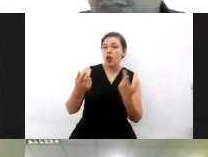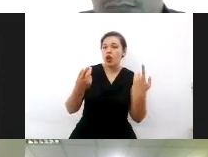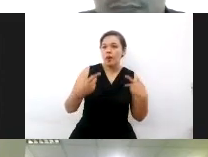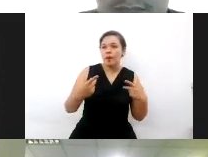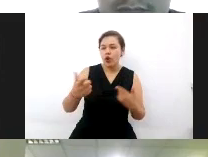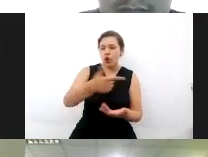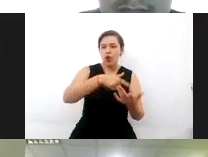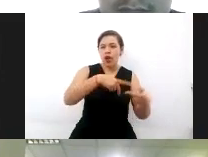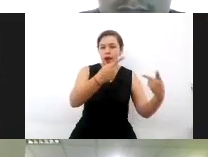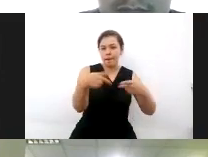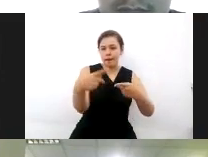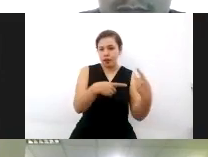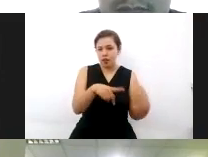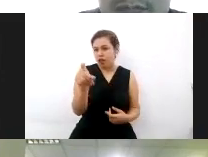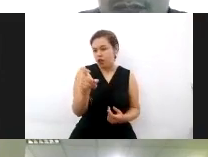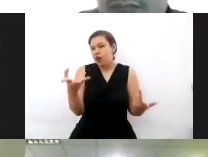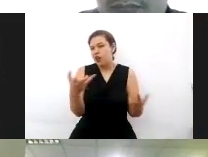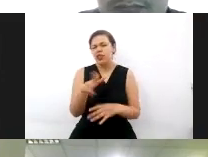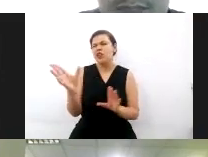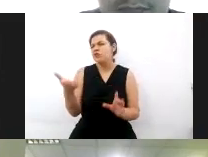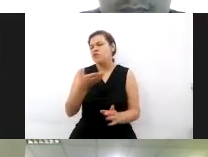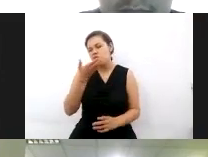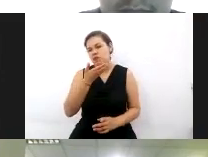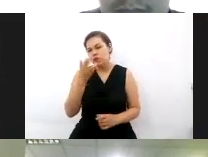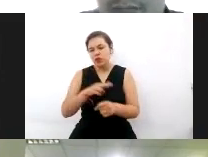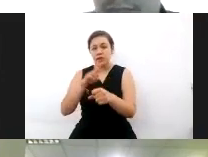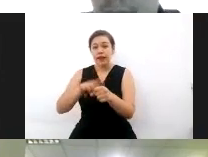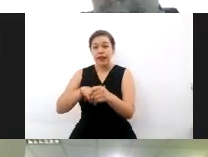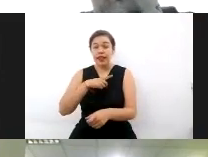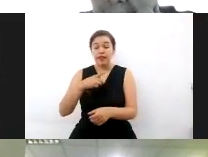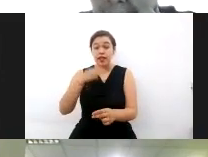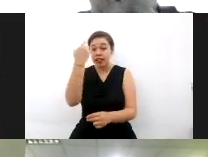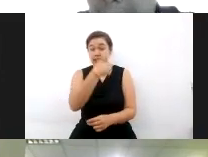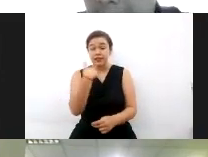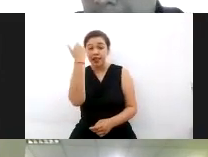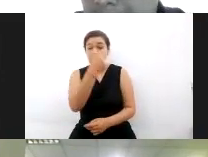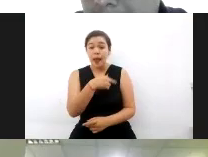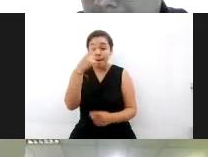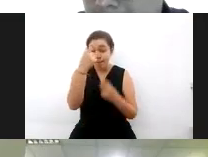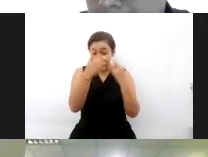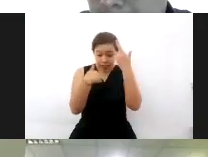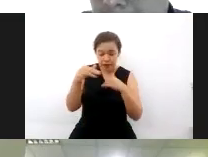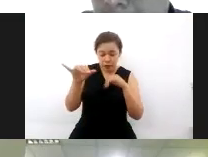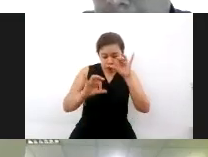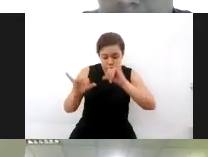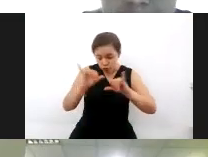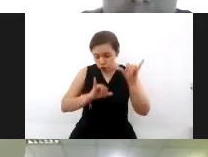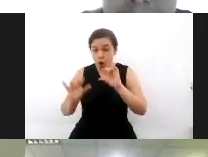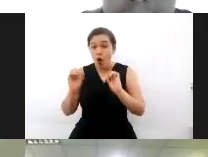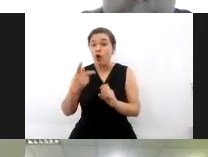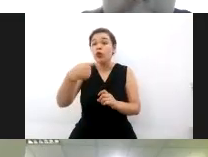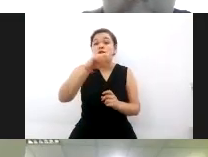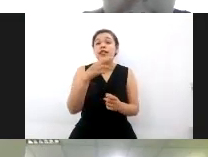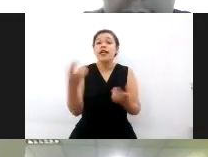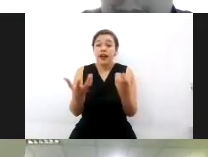que es muy, muy usual, les tienen que solicitar los análisis microbiológicos o bien realizarlos ustedes. Y